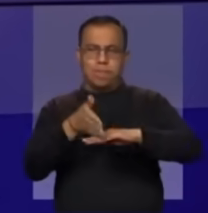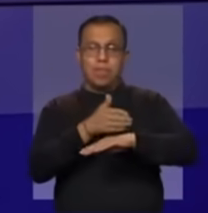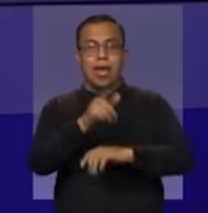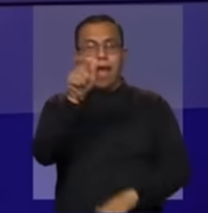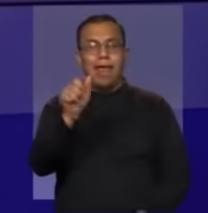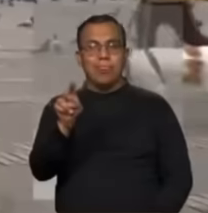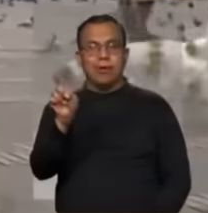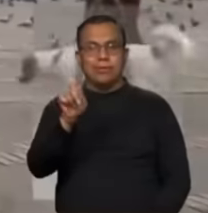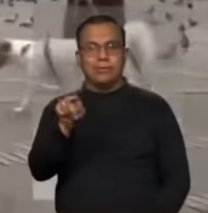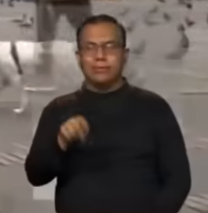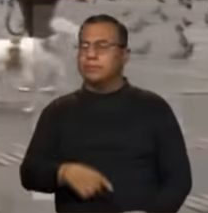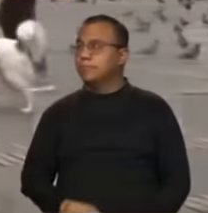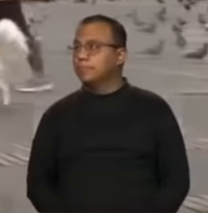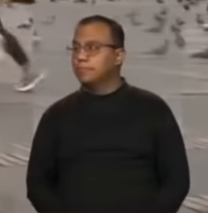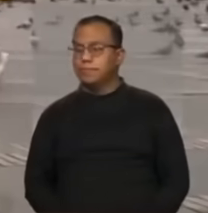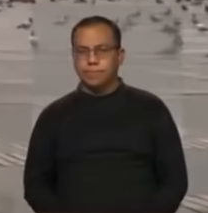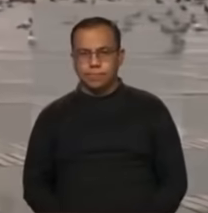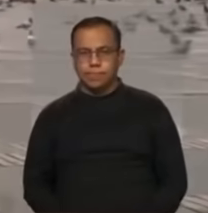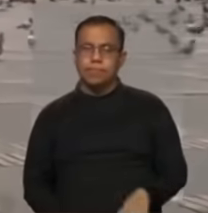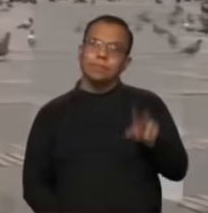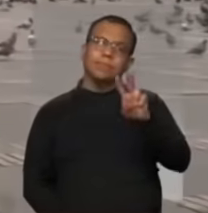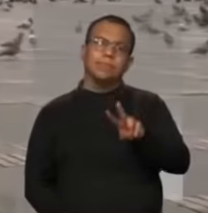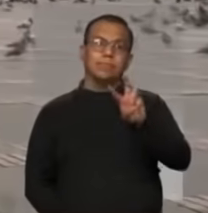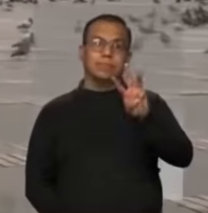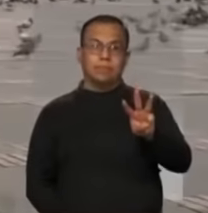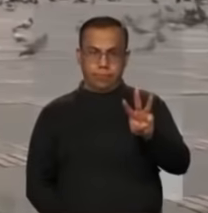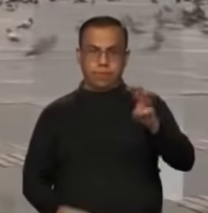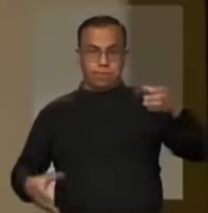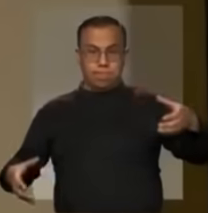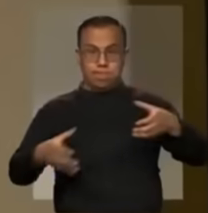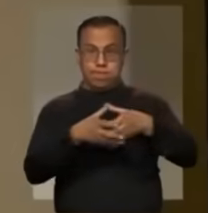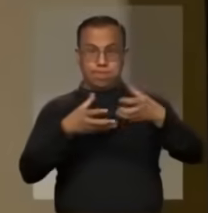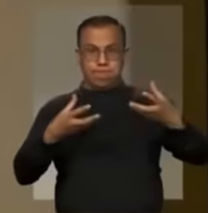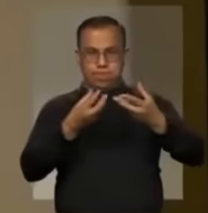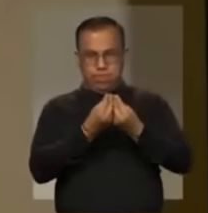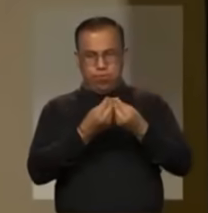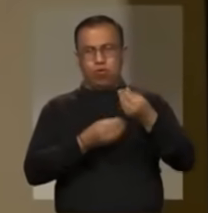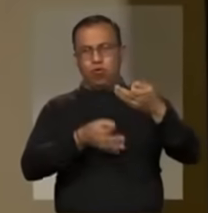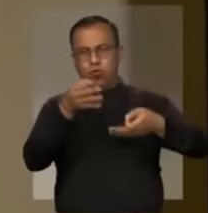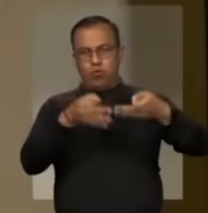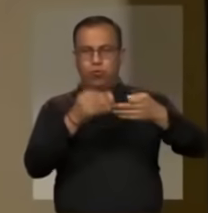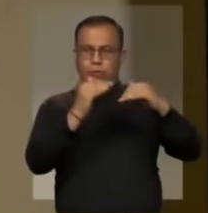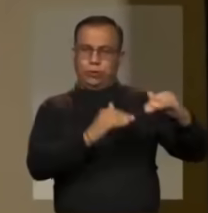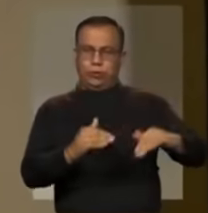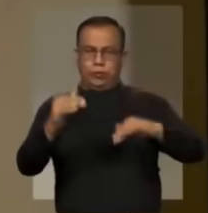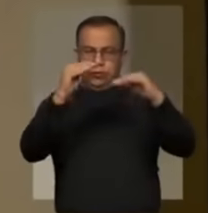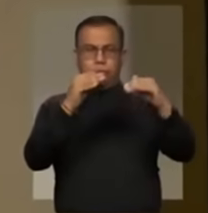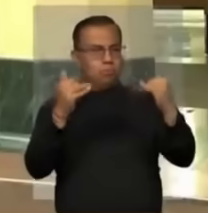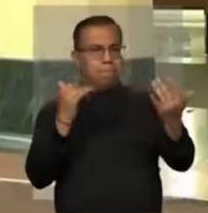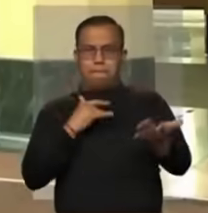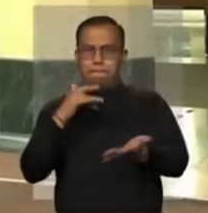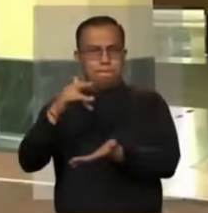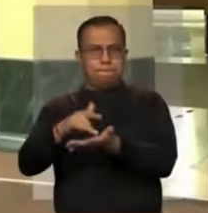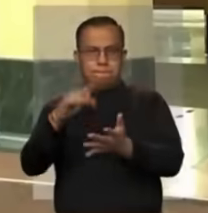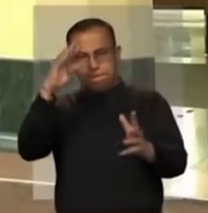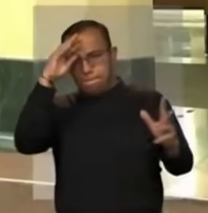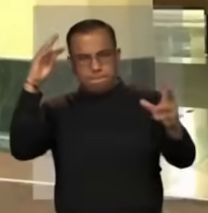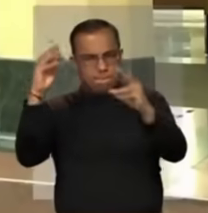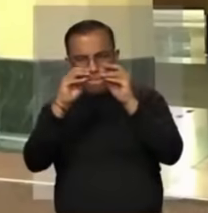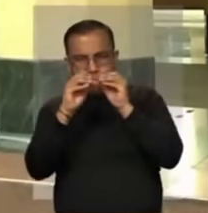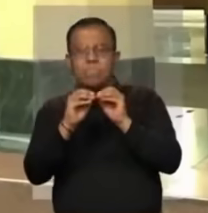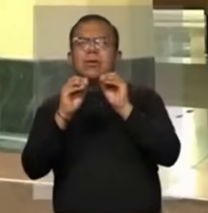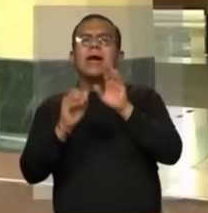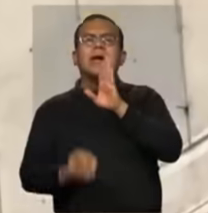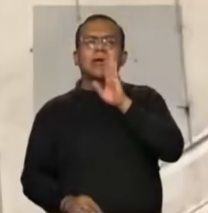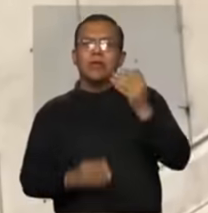Zapata. Los 23 magistrados de la Corte Suprema de Justicia no llegaron a ningún acuerdo para